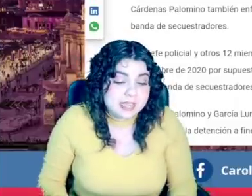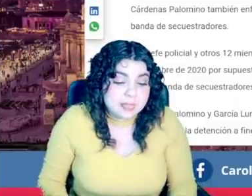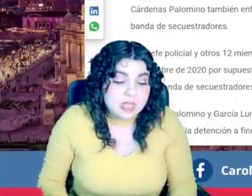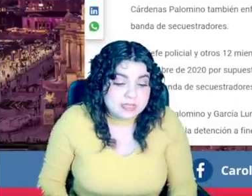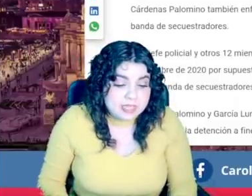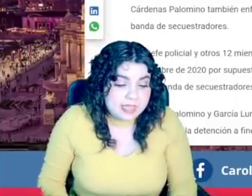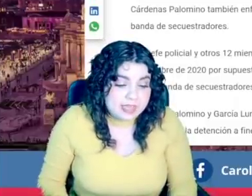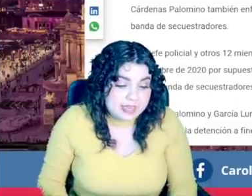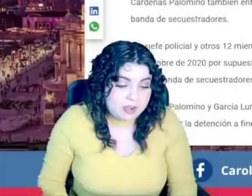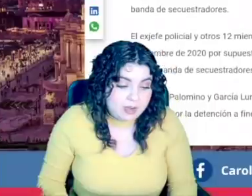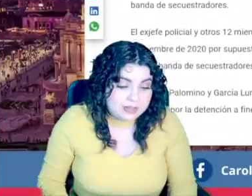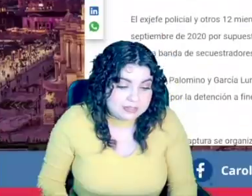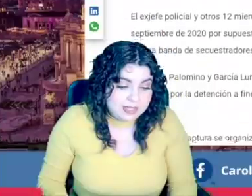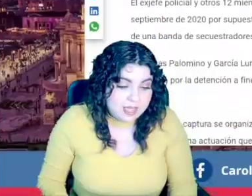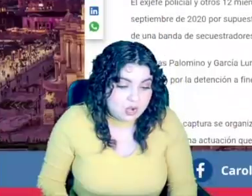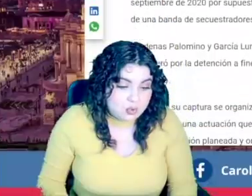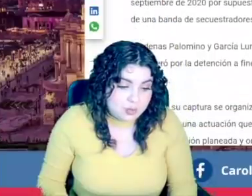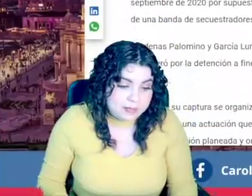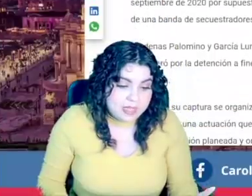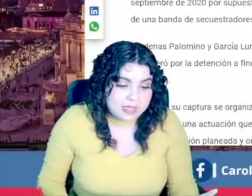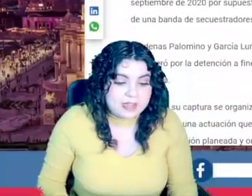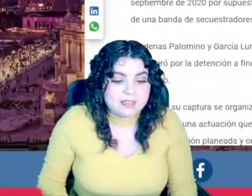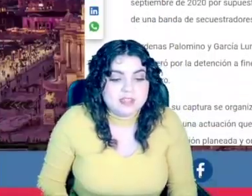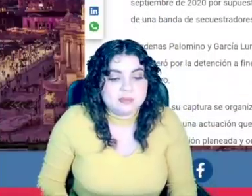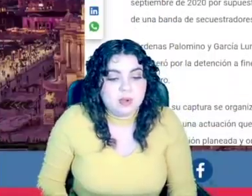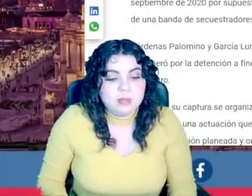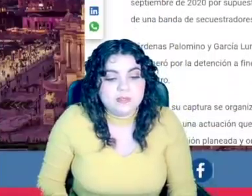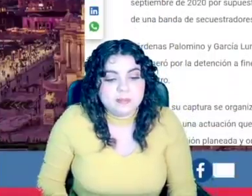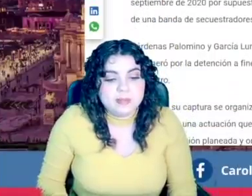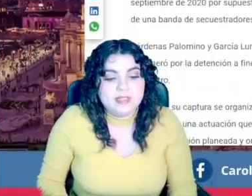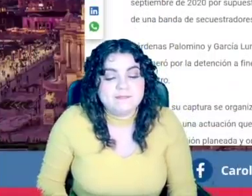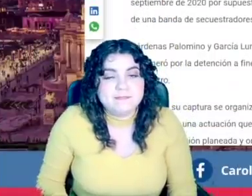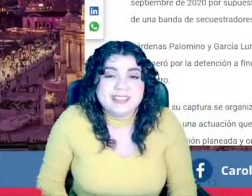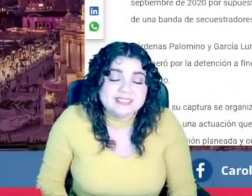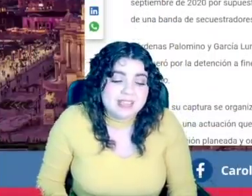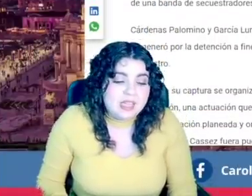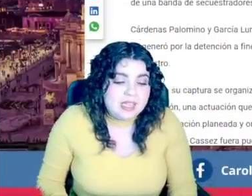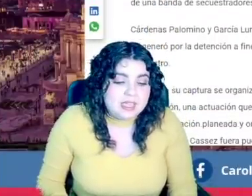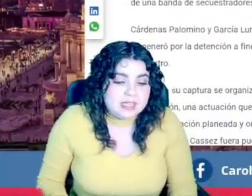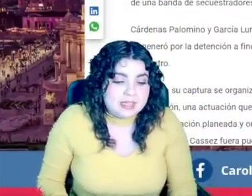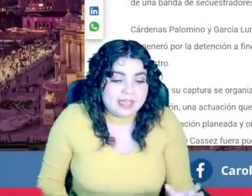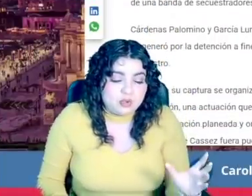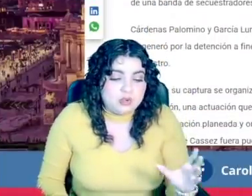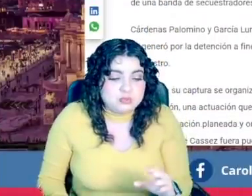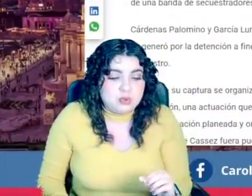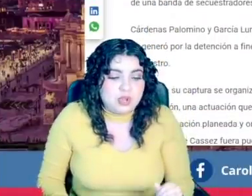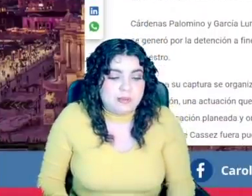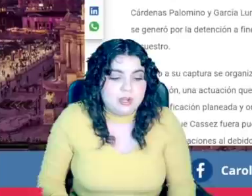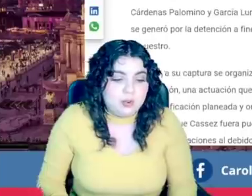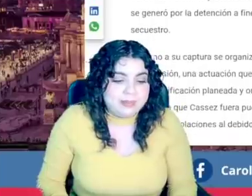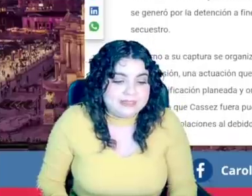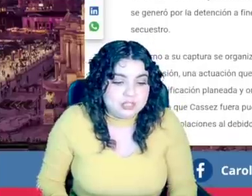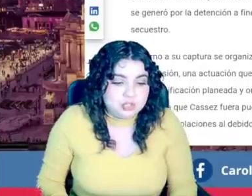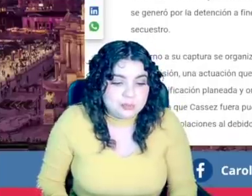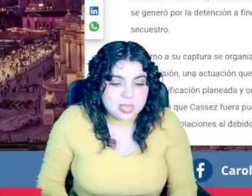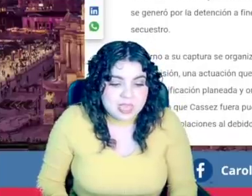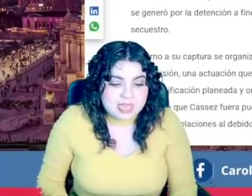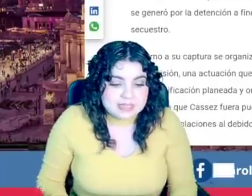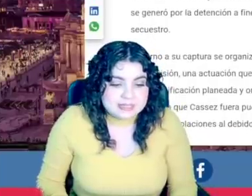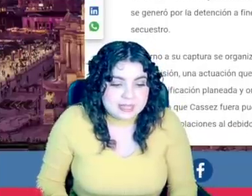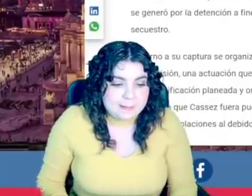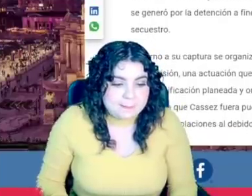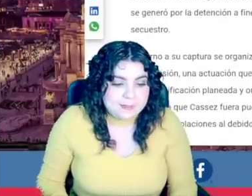derecha de Genaro García Luna. Cárdenas Palomino también enfrenta cargos por haber cometido